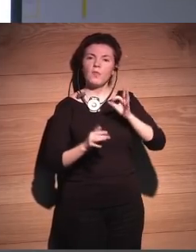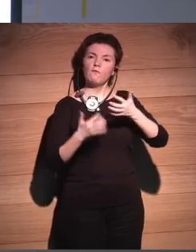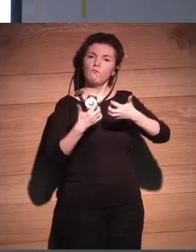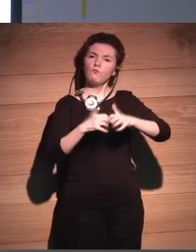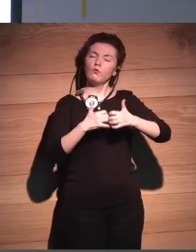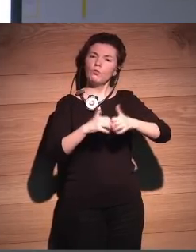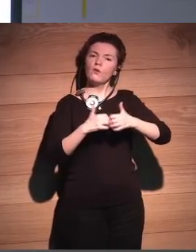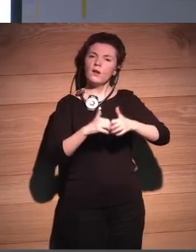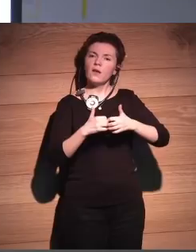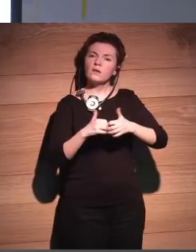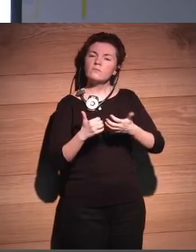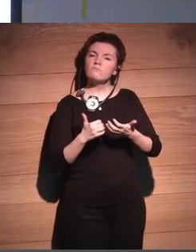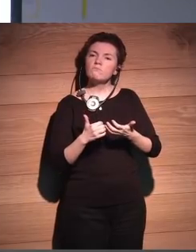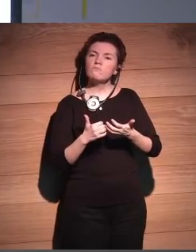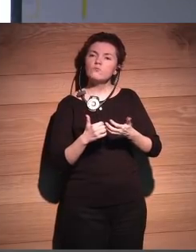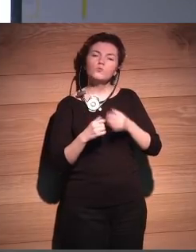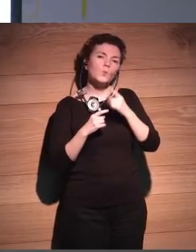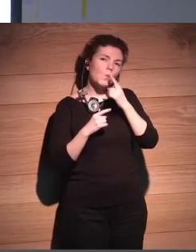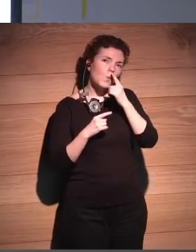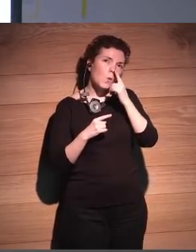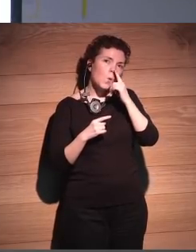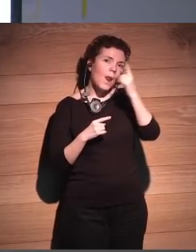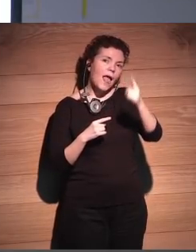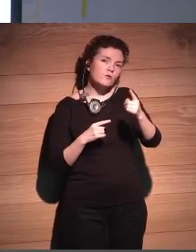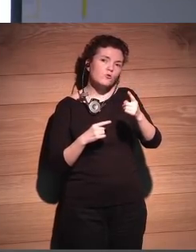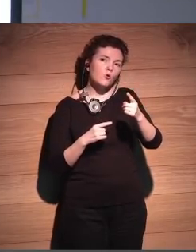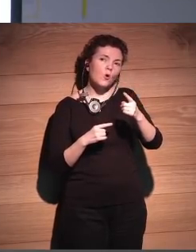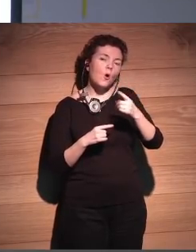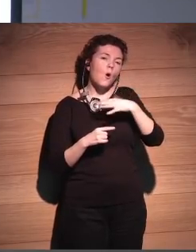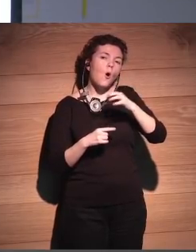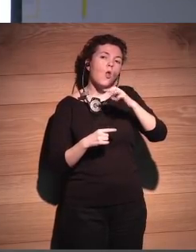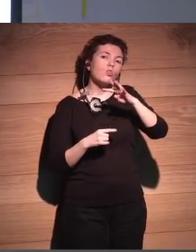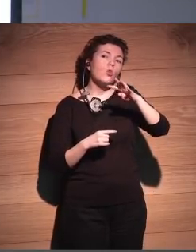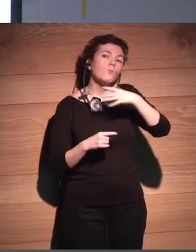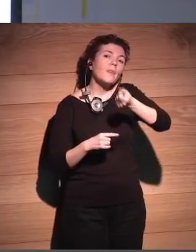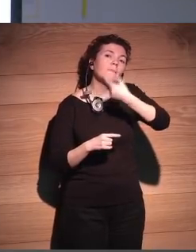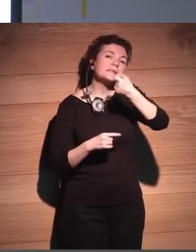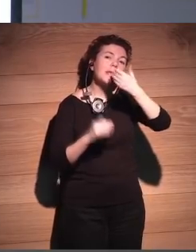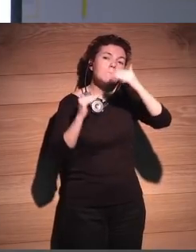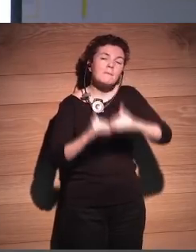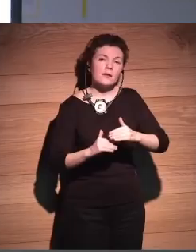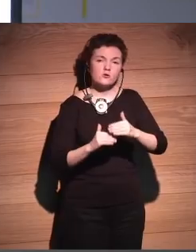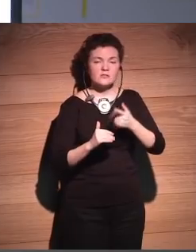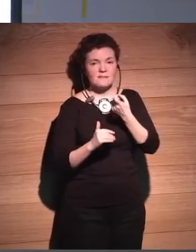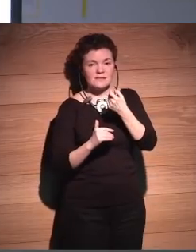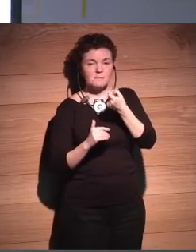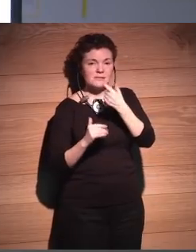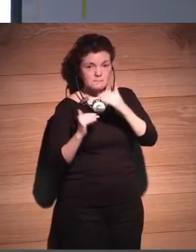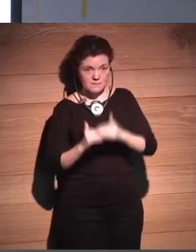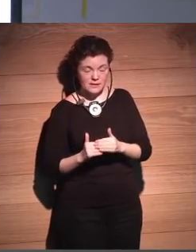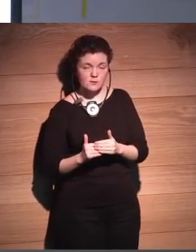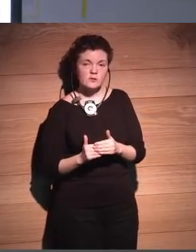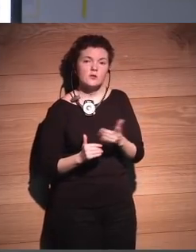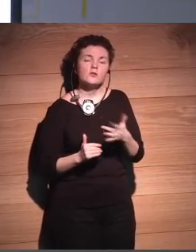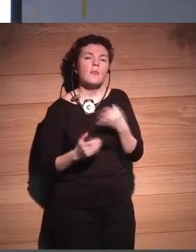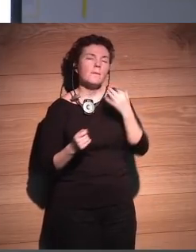funcionar un año más tarde, durante 4 horas más, si necesitan menos dosis, con lo cual esto es